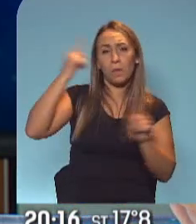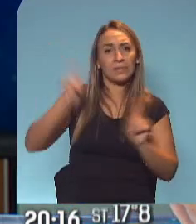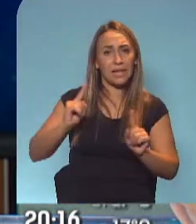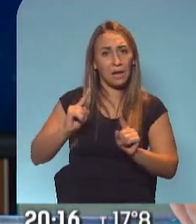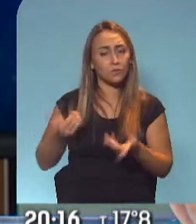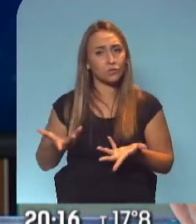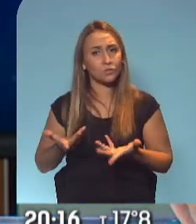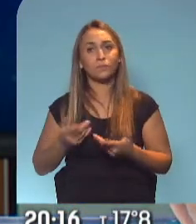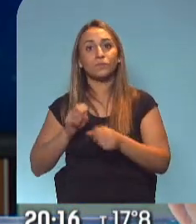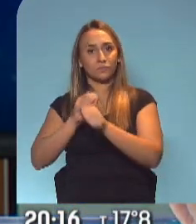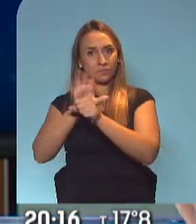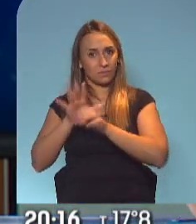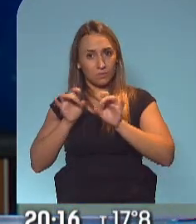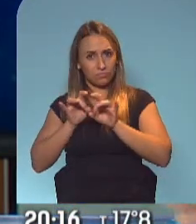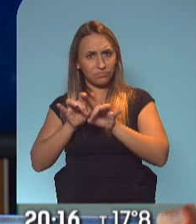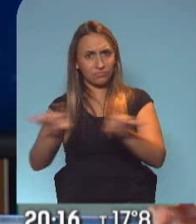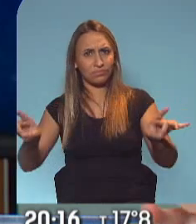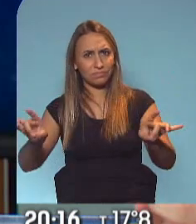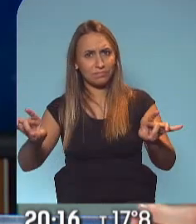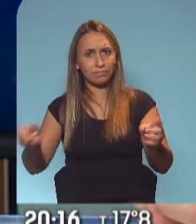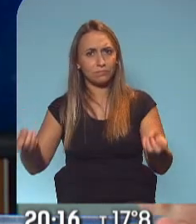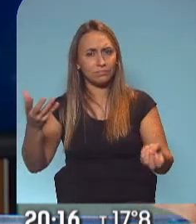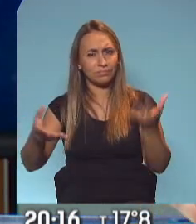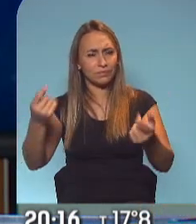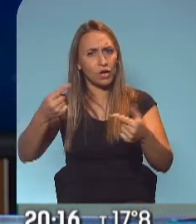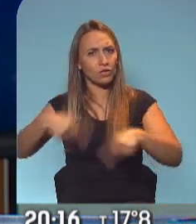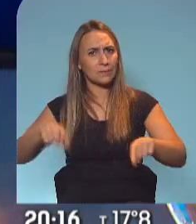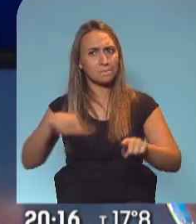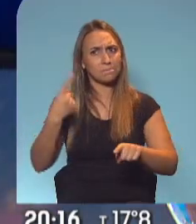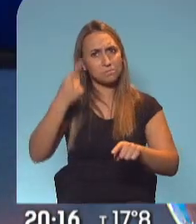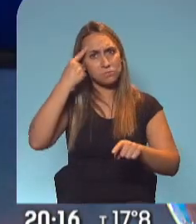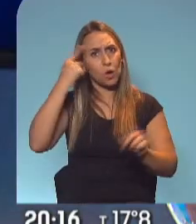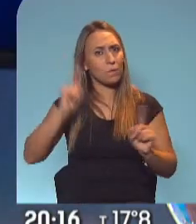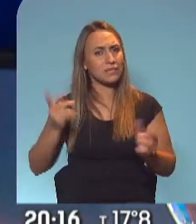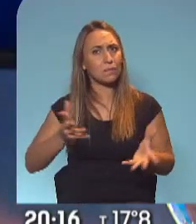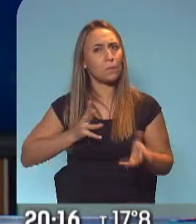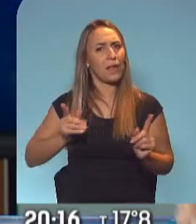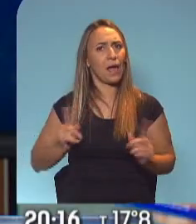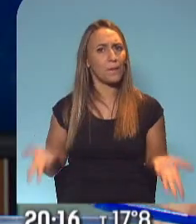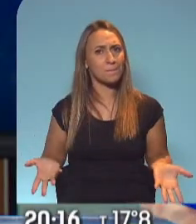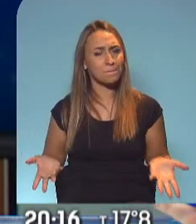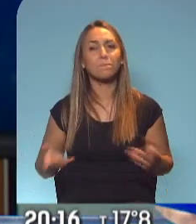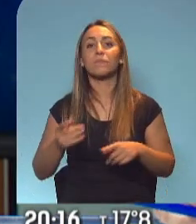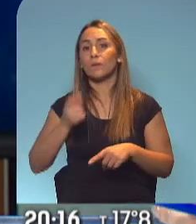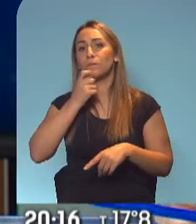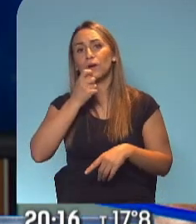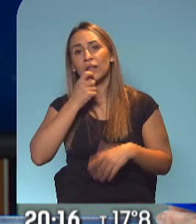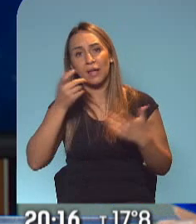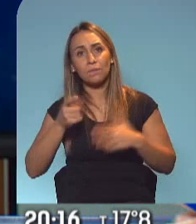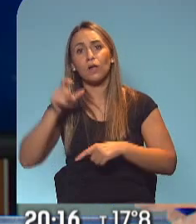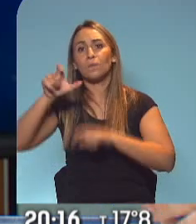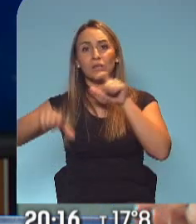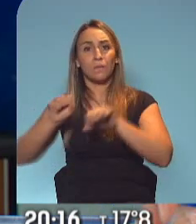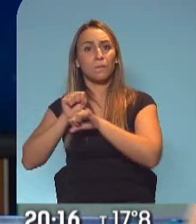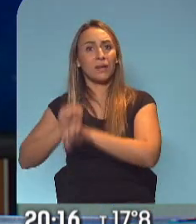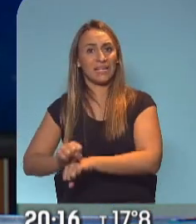extender ramas fuera de lo común y algún día, Lucía, empezamos a escuchar cómo los presos pedían su libertad, o por